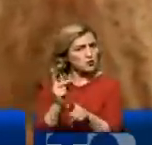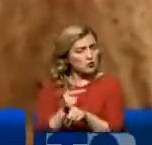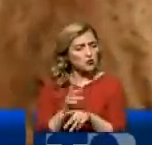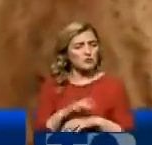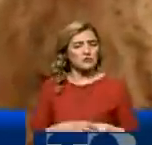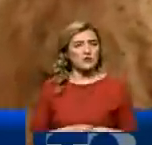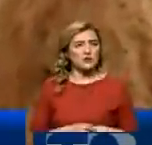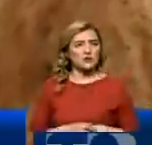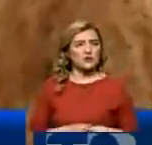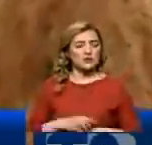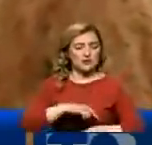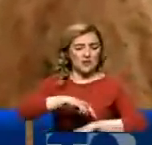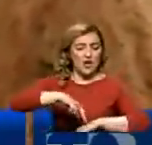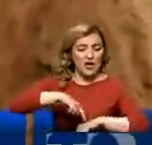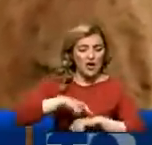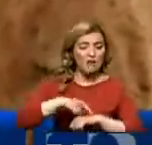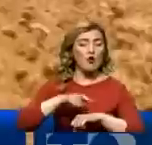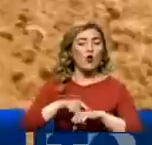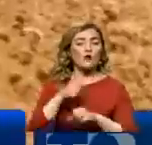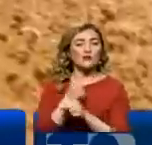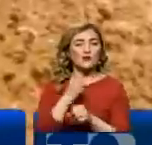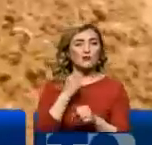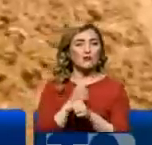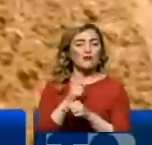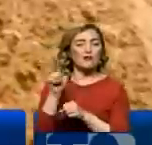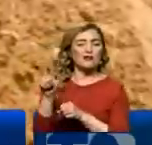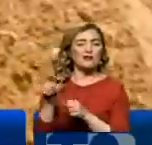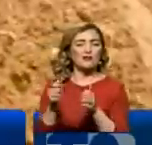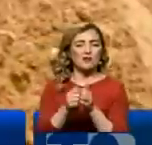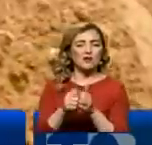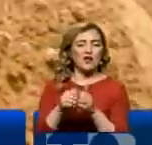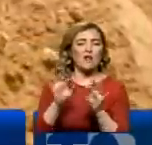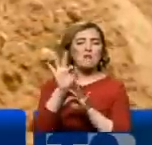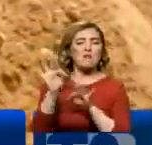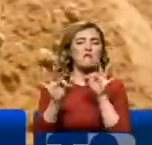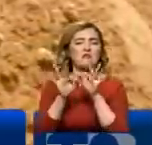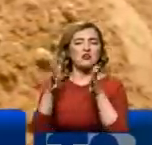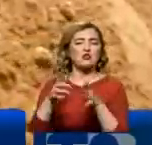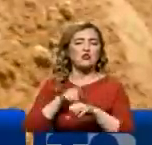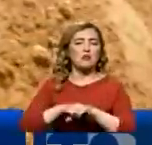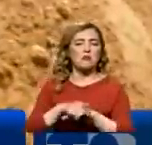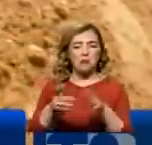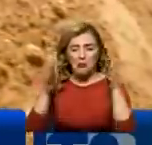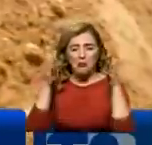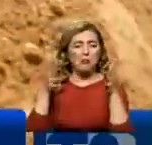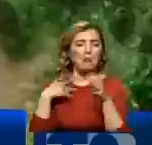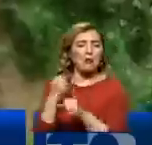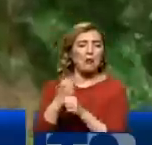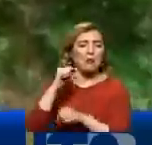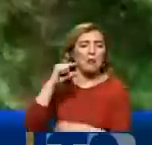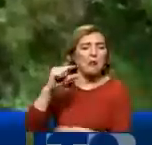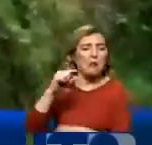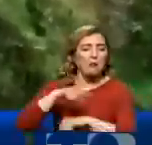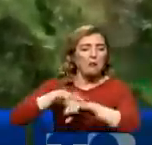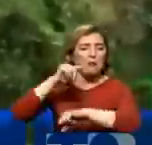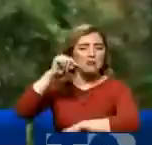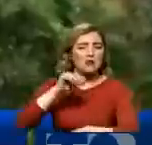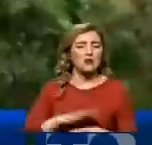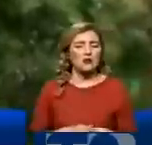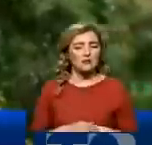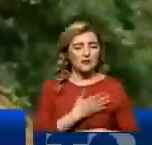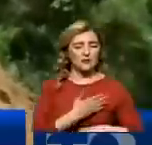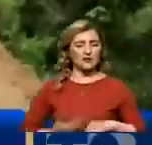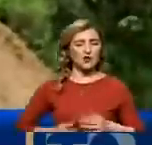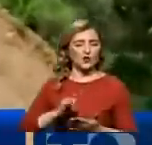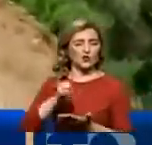horas de trabajo que invierten los obreros de la prefectura en hacer la limpieza. Asegura el presidente de la junta parroquial que los